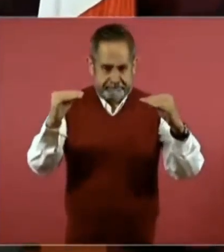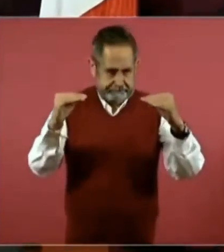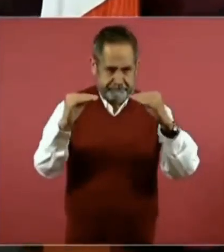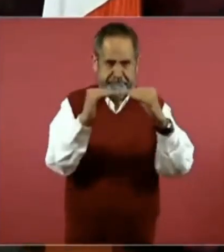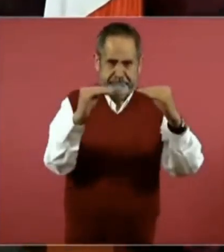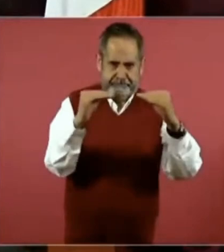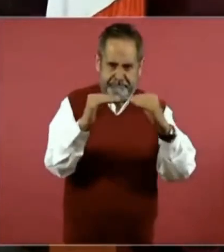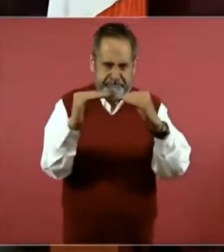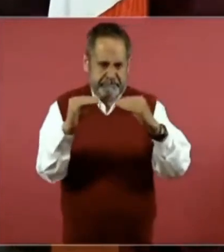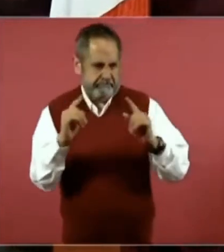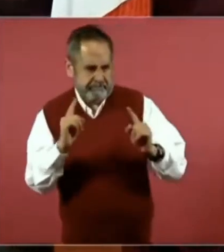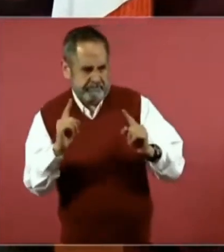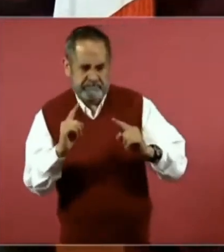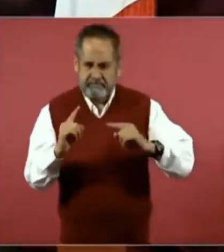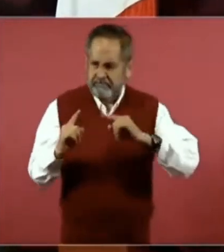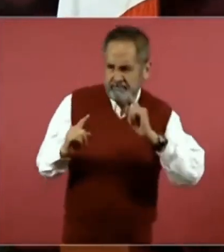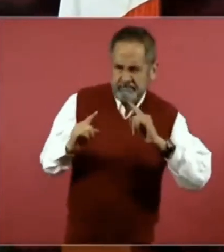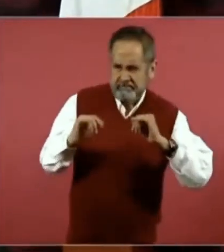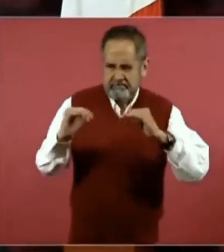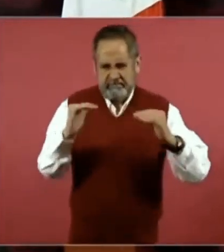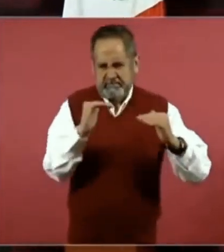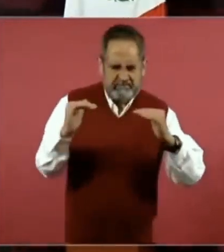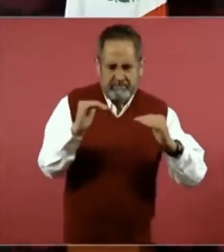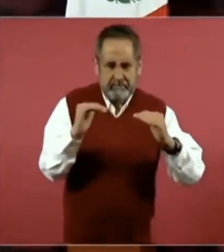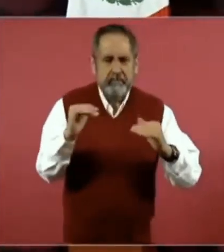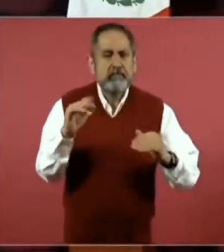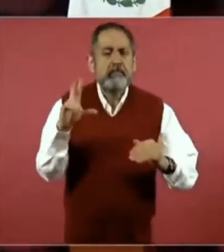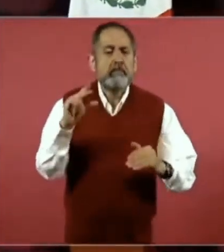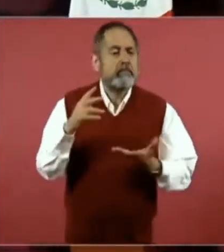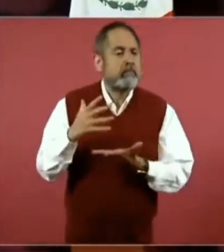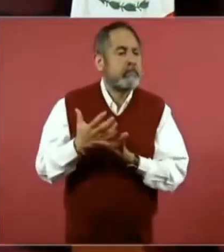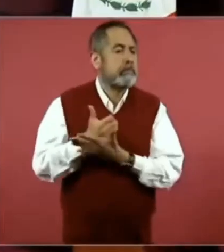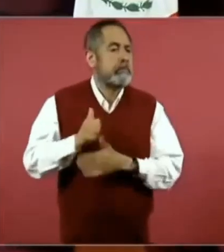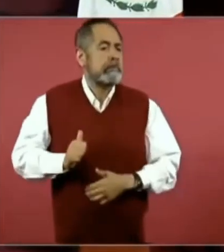La democracia es para que nadie